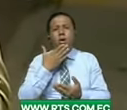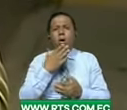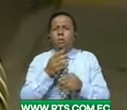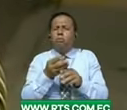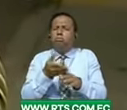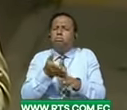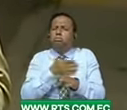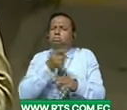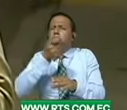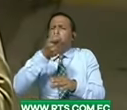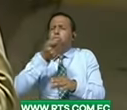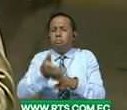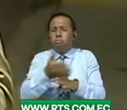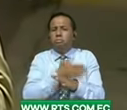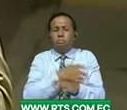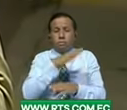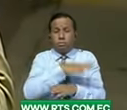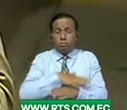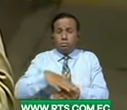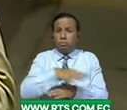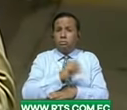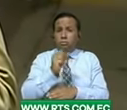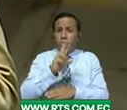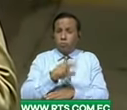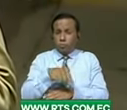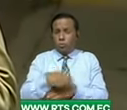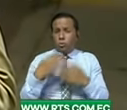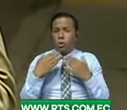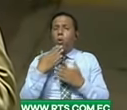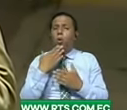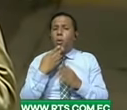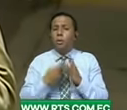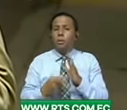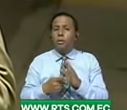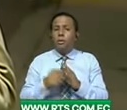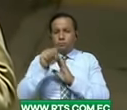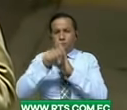escasos minutos, como ya les dije, en el sur de la ciudad de Guayaquil. Vamos con el video.